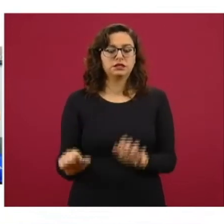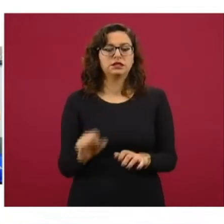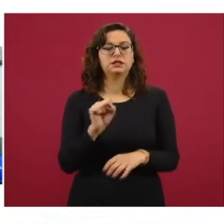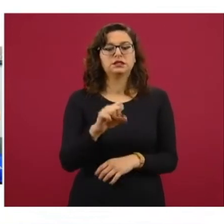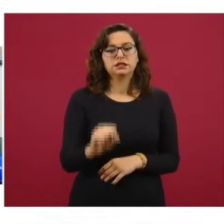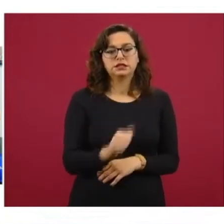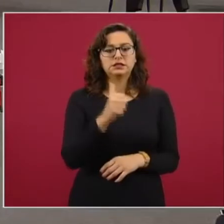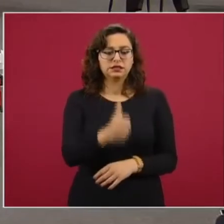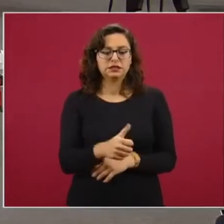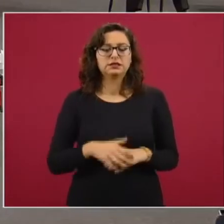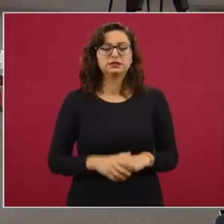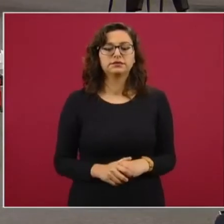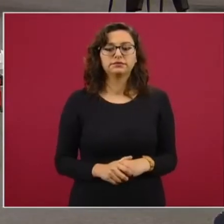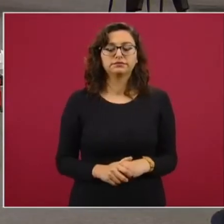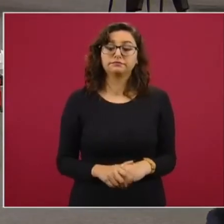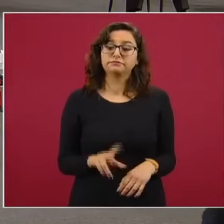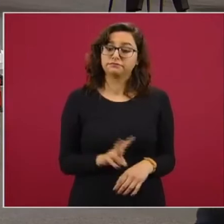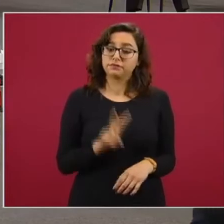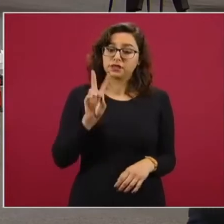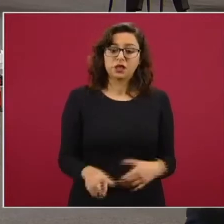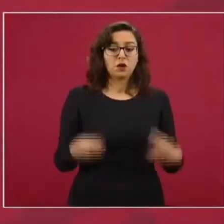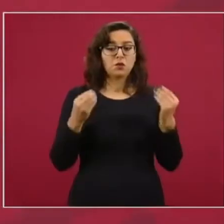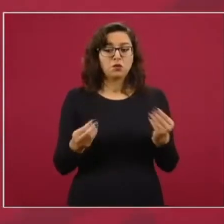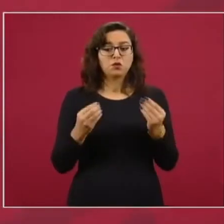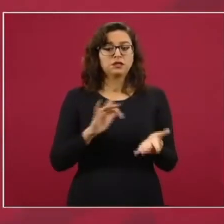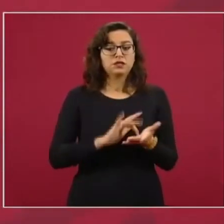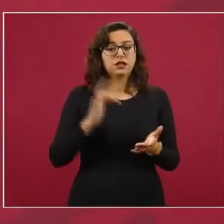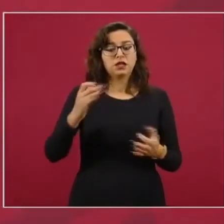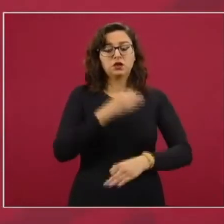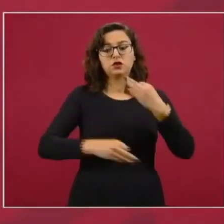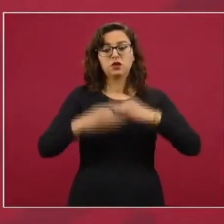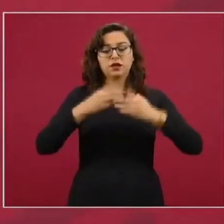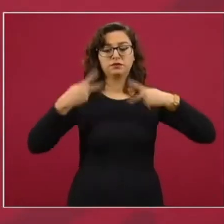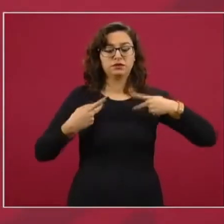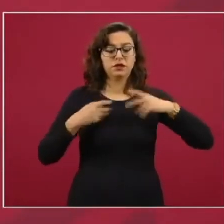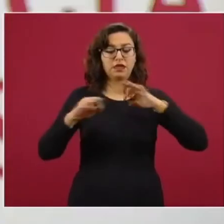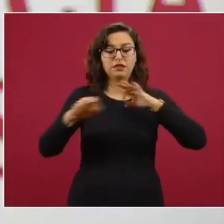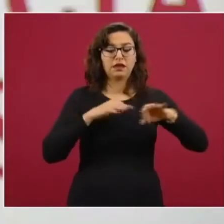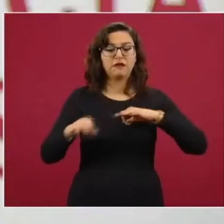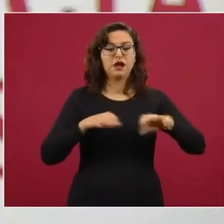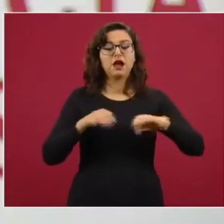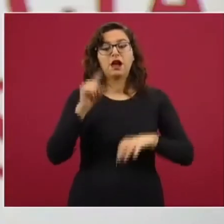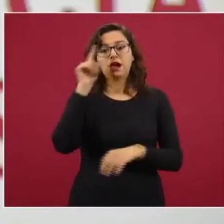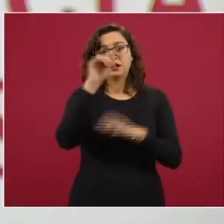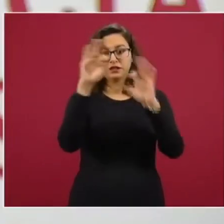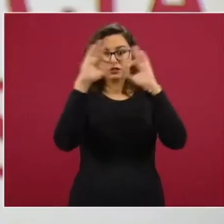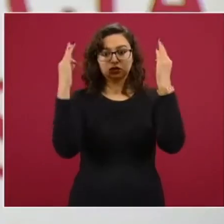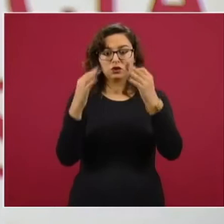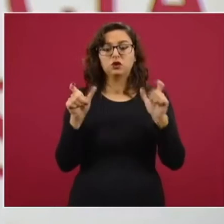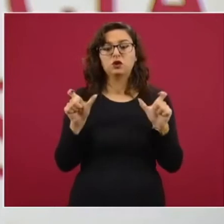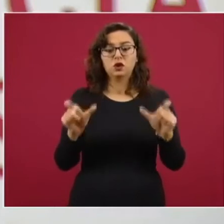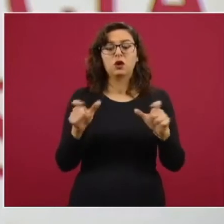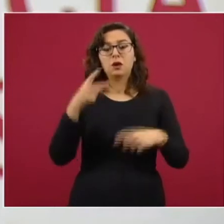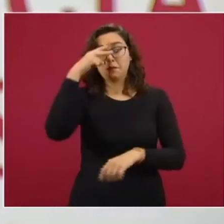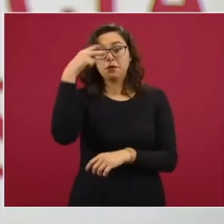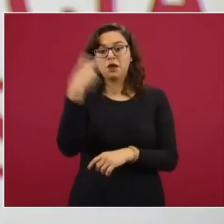561,666. Reitero mi gratitud a todo el personal de los consulados de México y a nuestros aliados y organizaciones que apoyan en